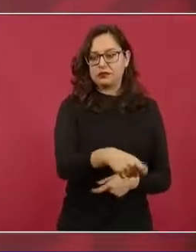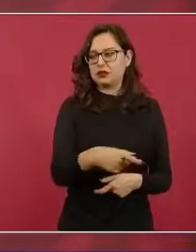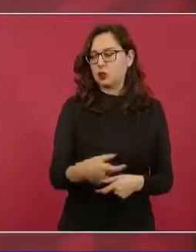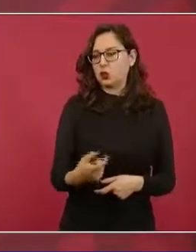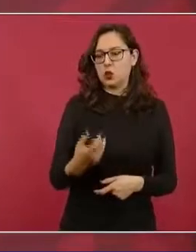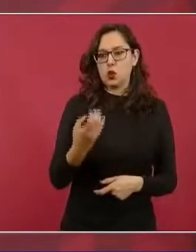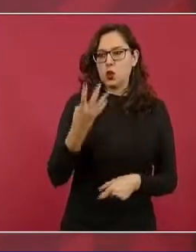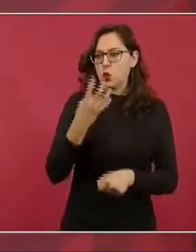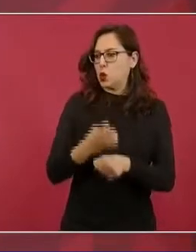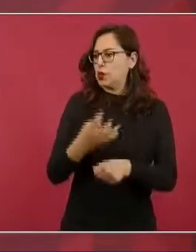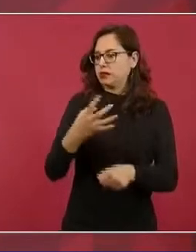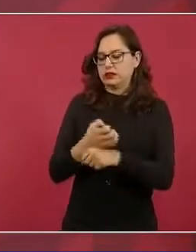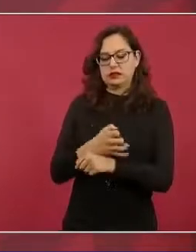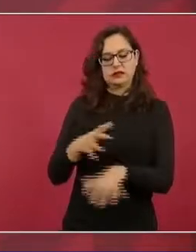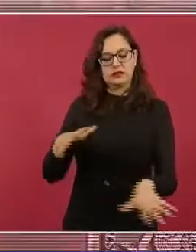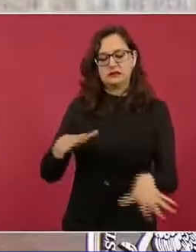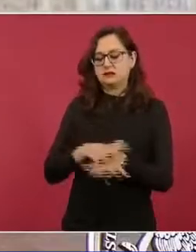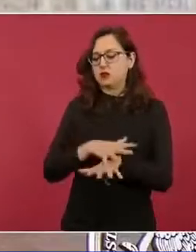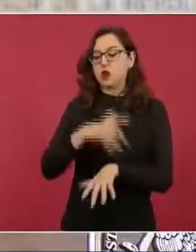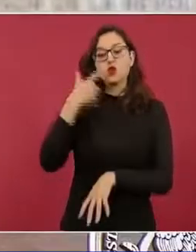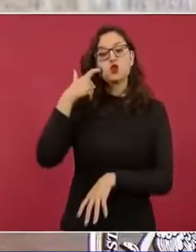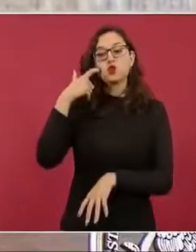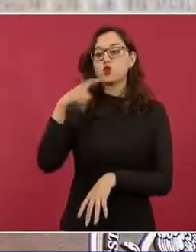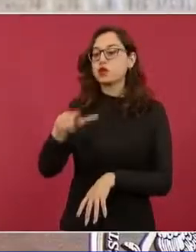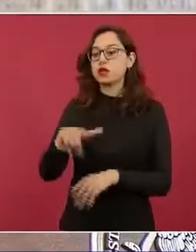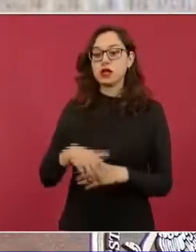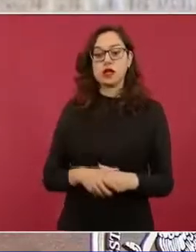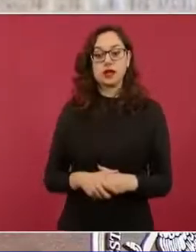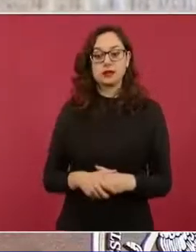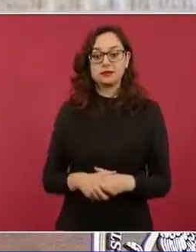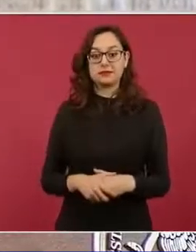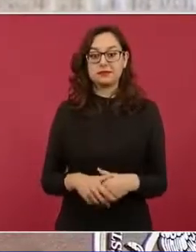Transformación, pues se hacen